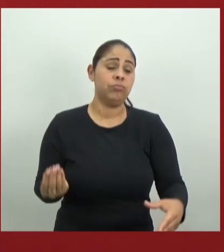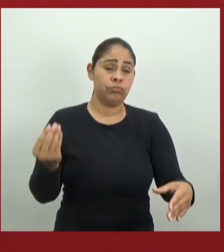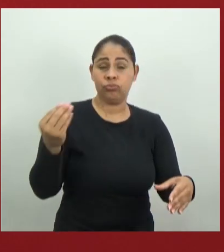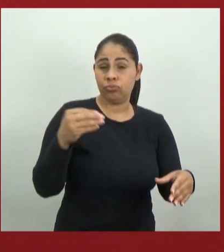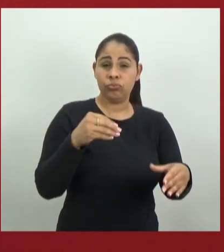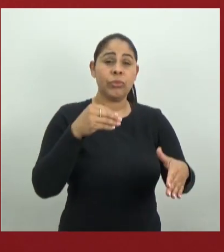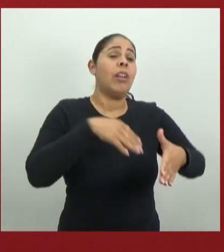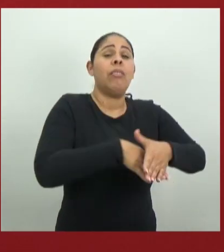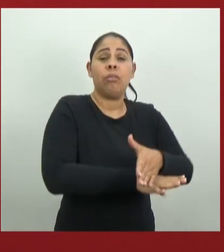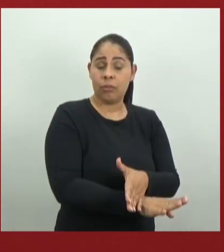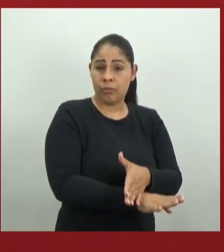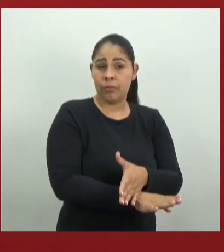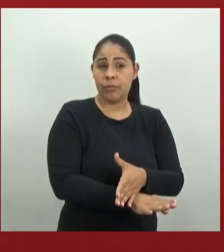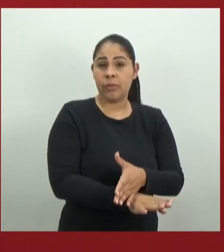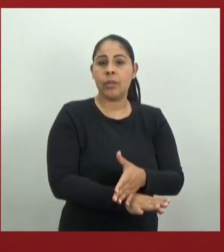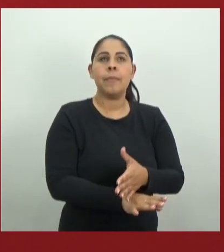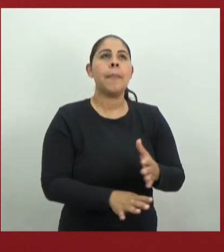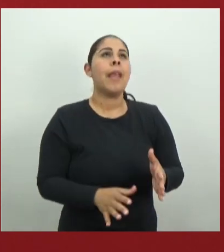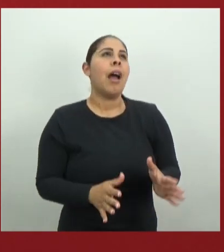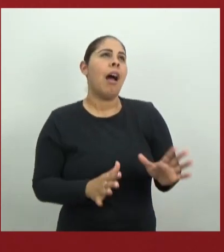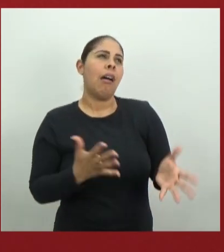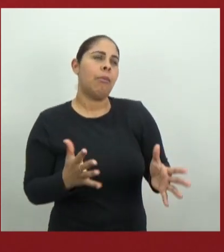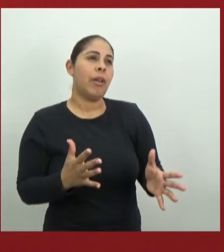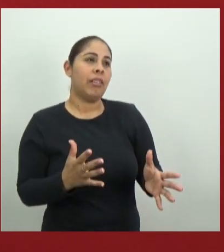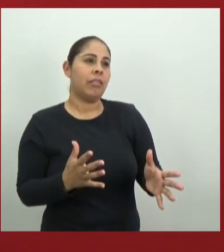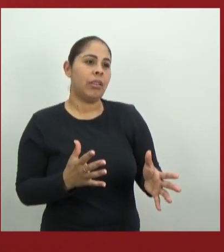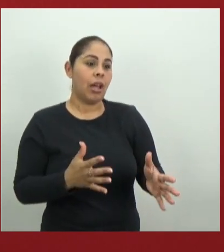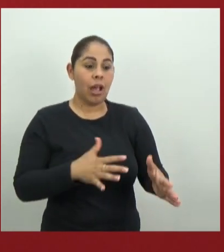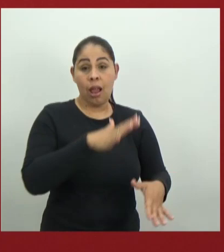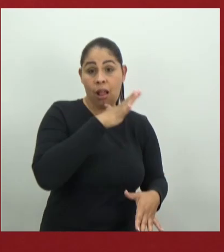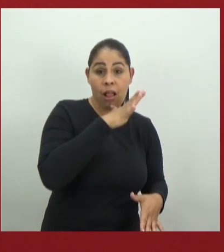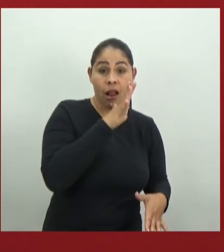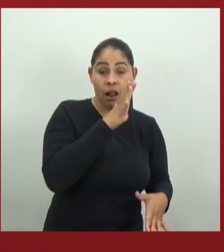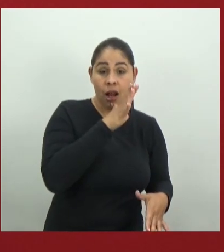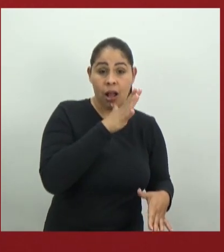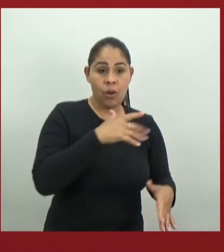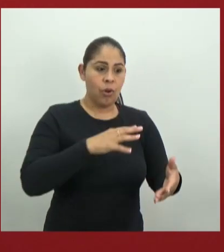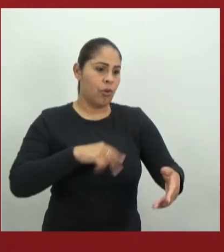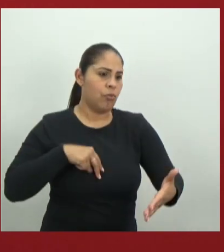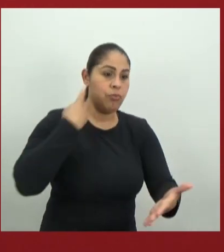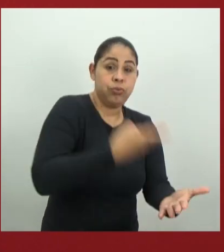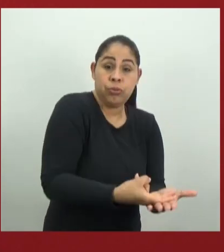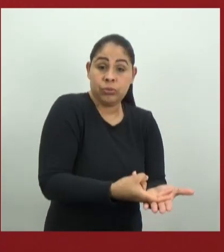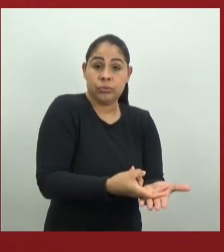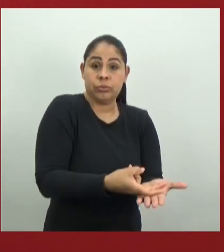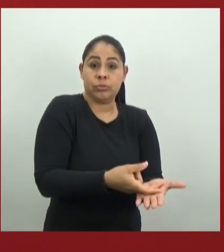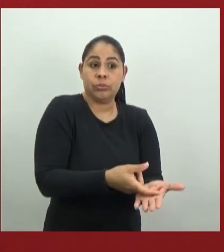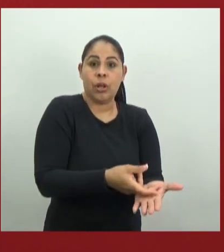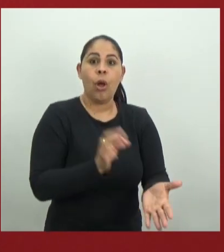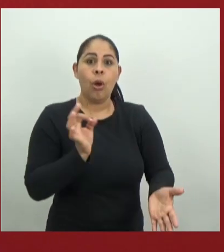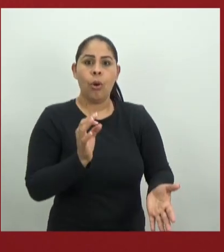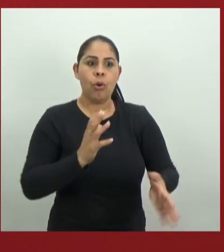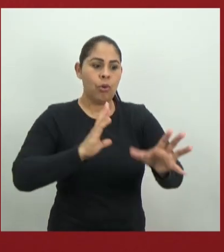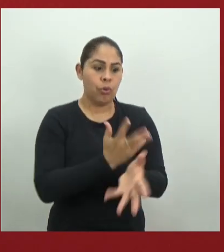veces le echan fuego y en el agua para matarle. Pero si tú puedes hacer algo,